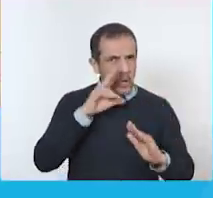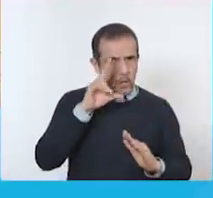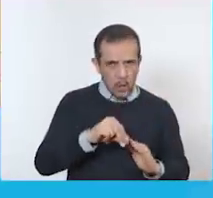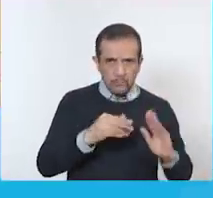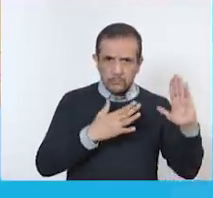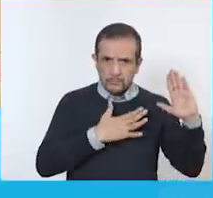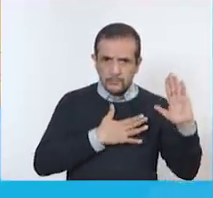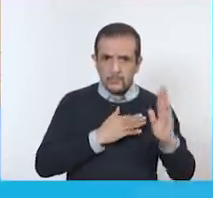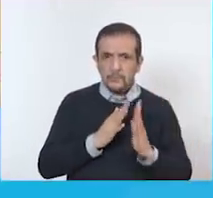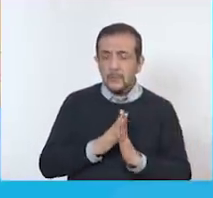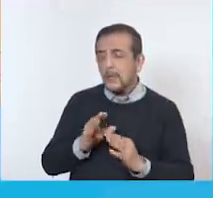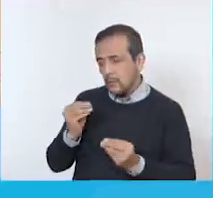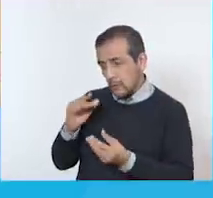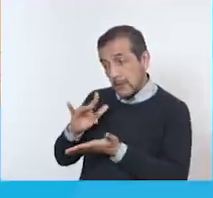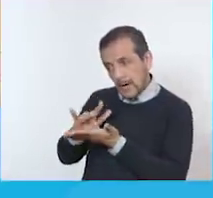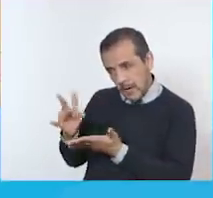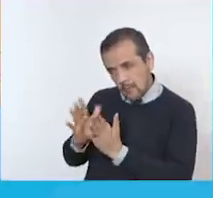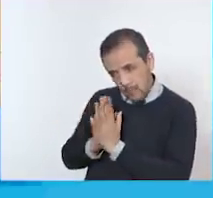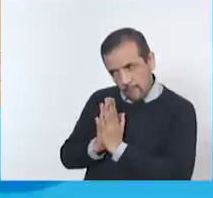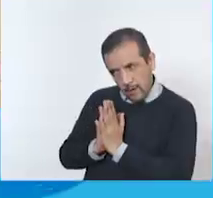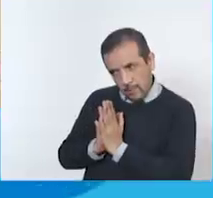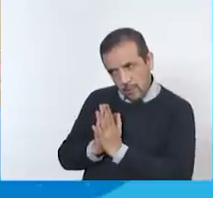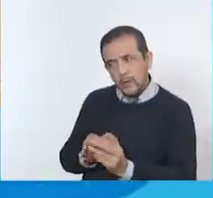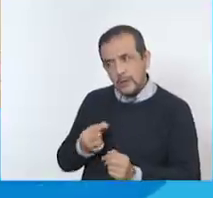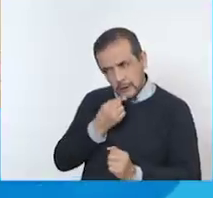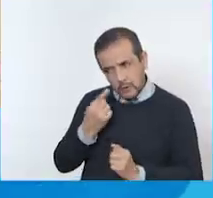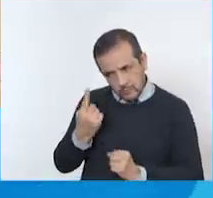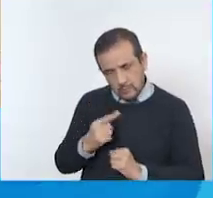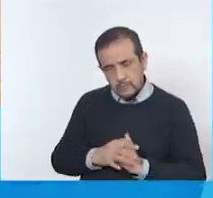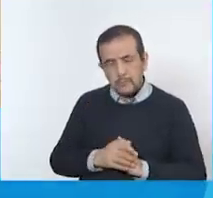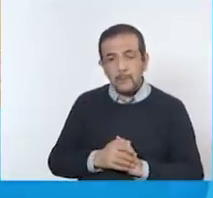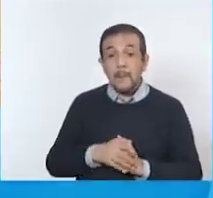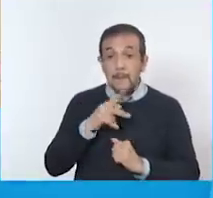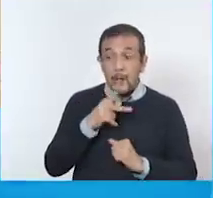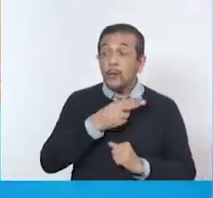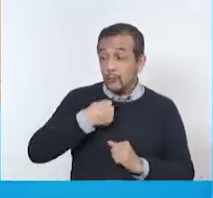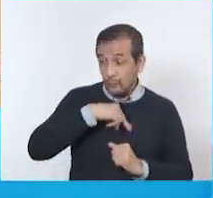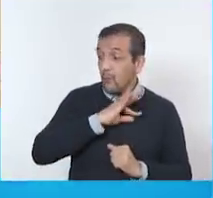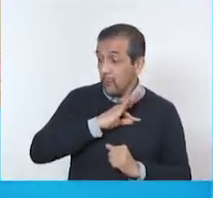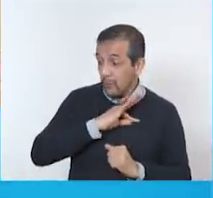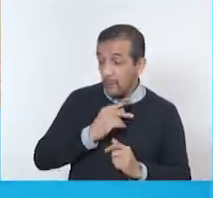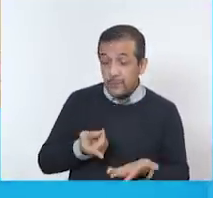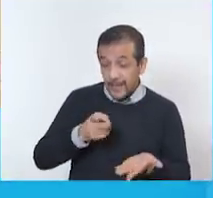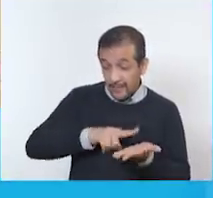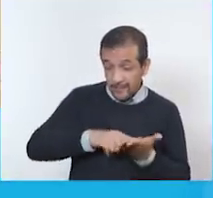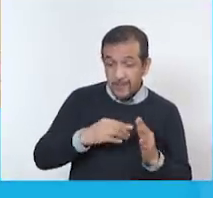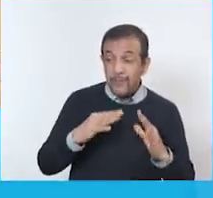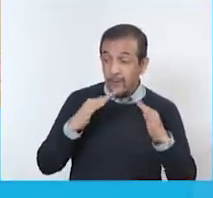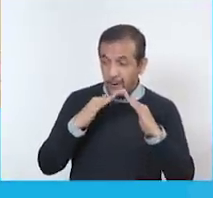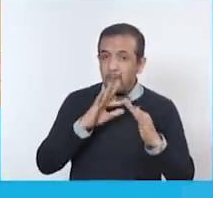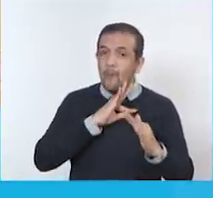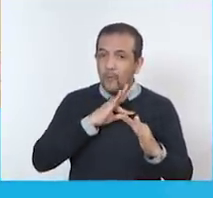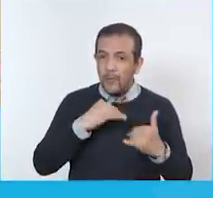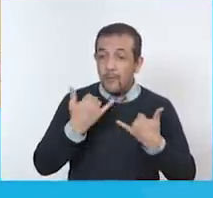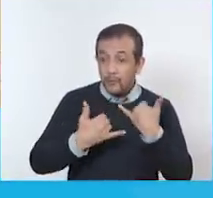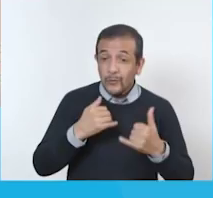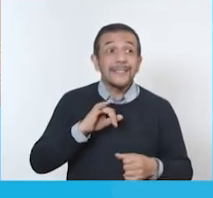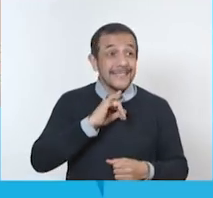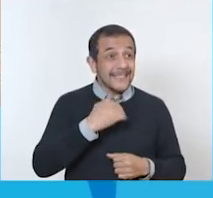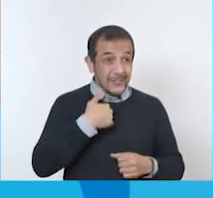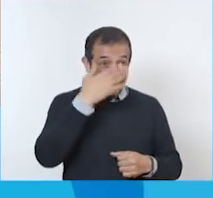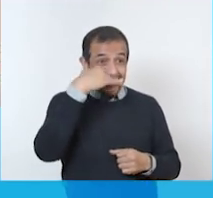prometo! Se te va a agradecer mucho, chamaco, ¿eh? Pero podemos jugar muchas otras cosas adentro de la casa. ¡Ya